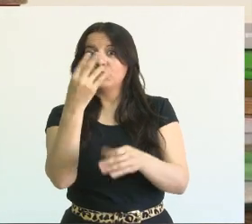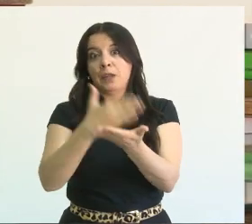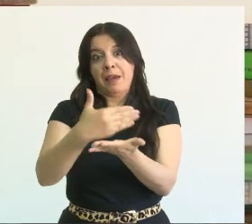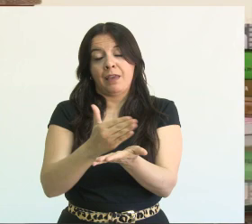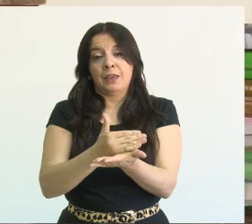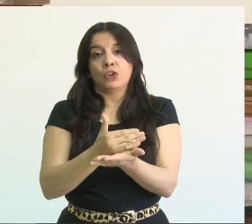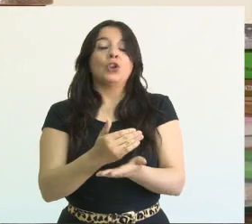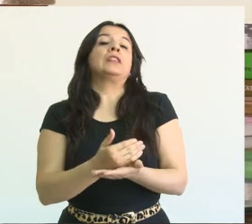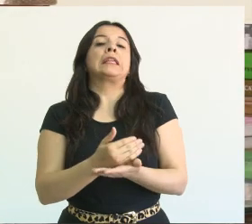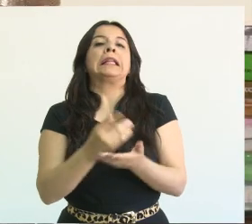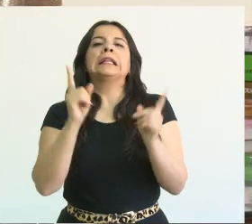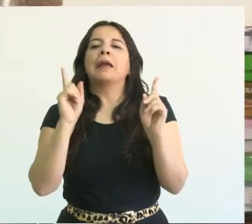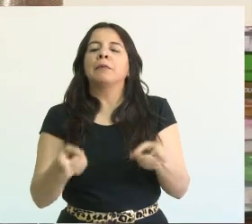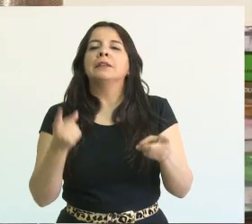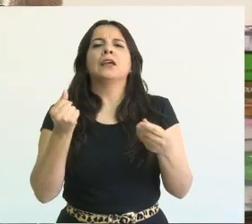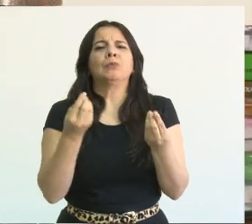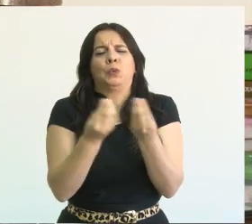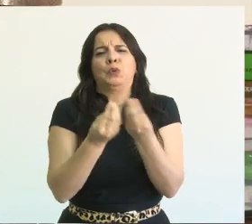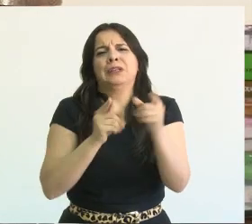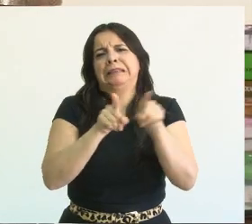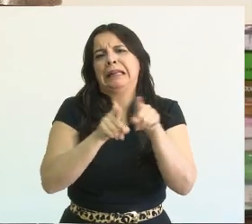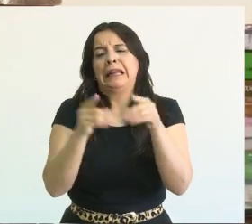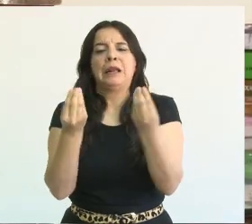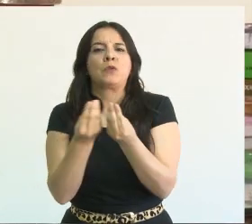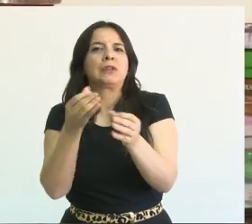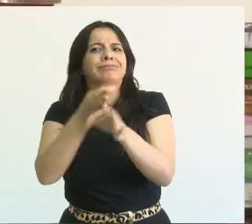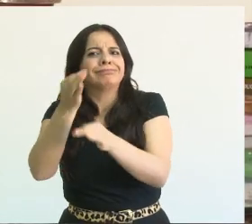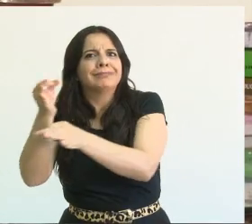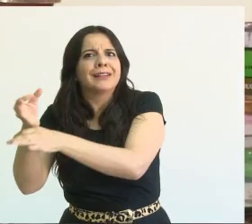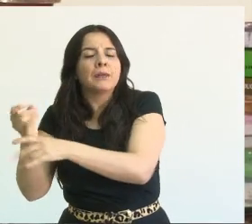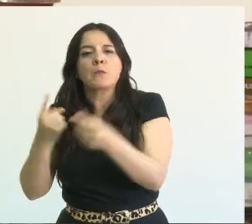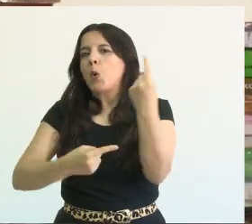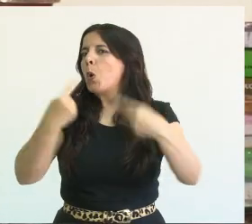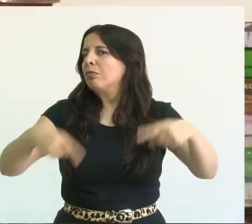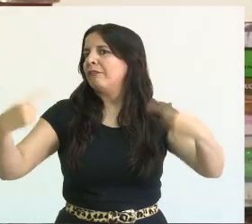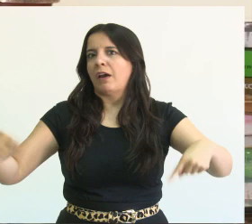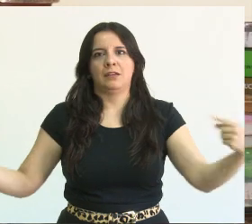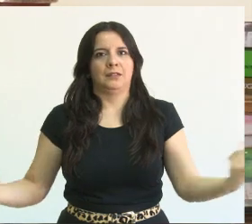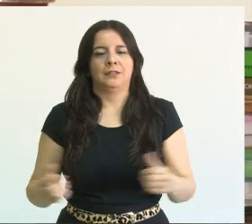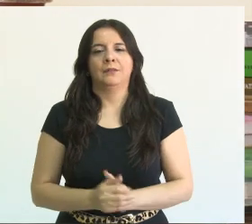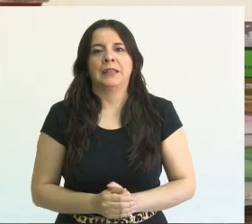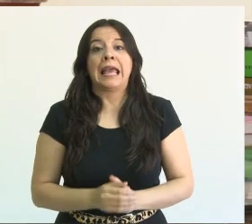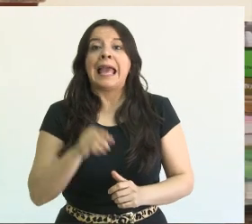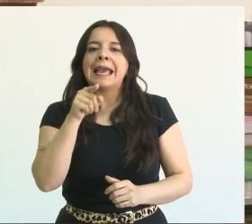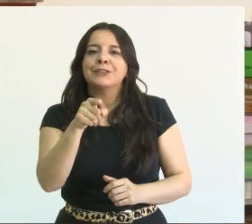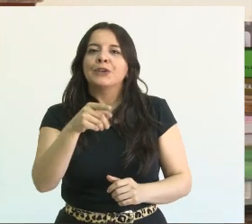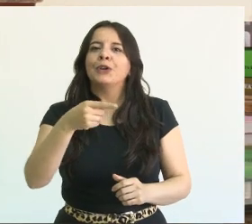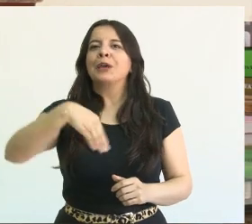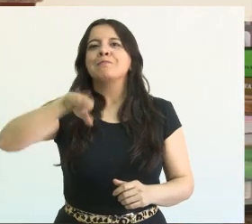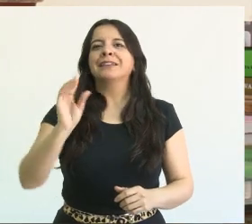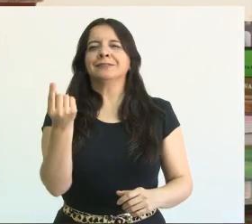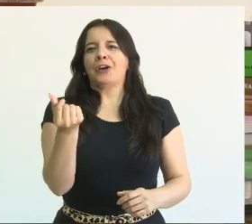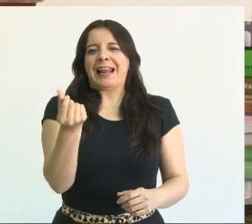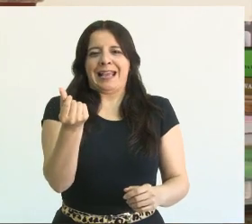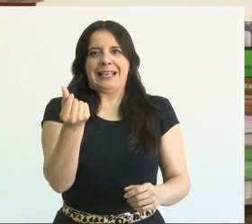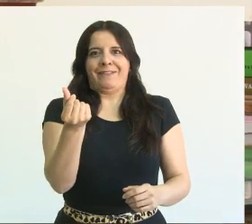2 departamentos, una cantidad de disciplinas y una cantidad de carreras muy diversa. Y eso es